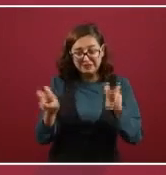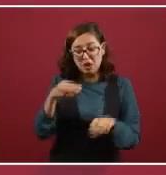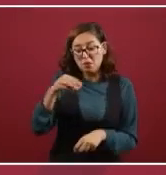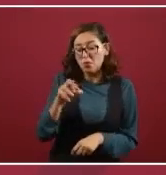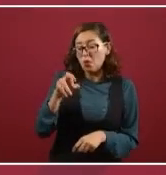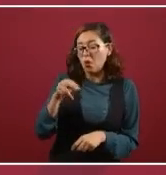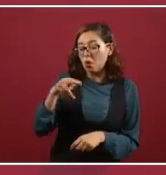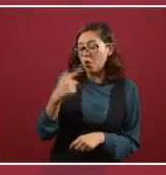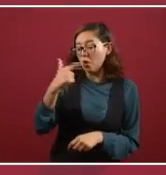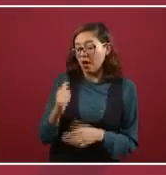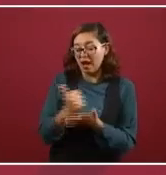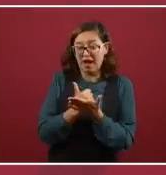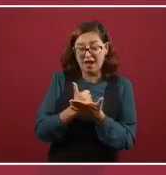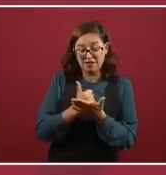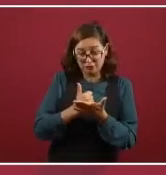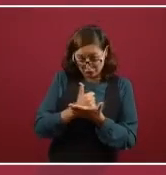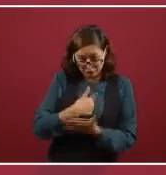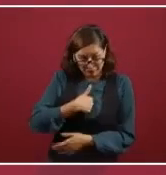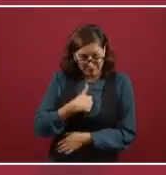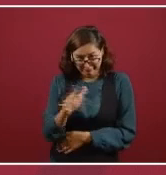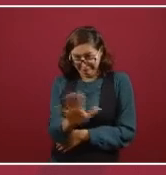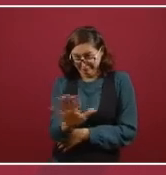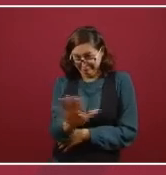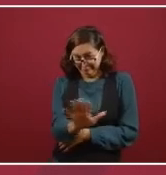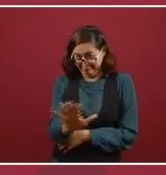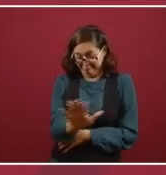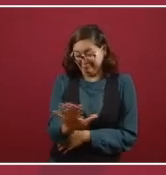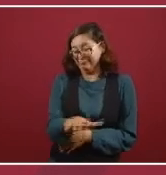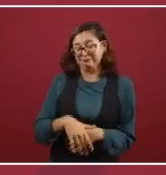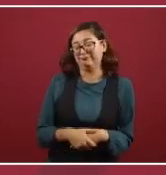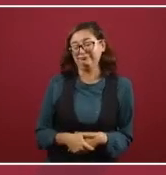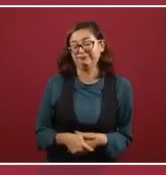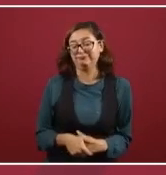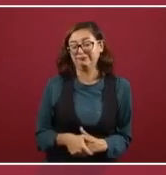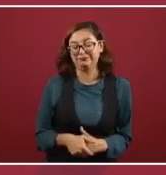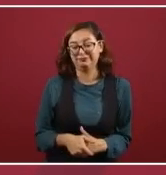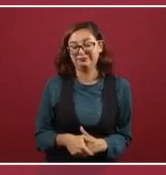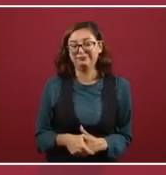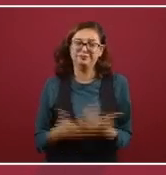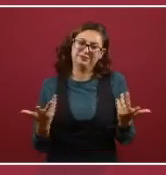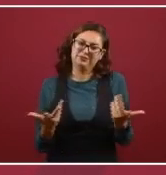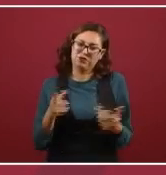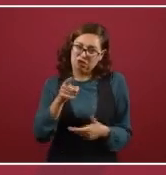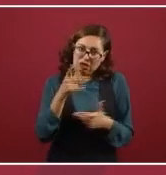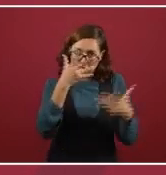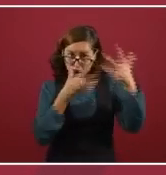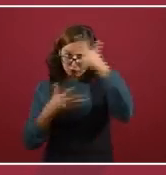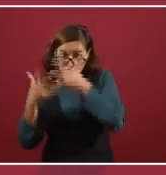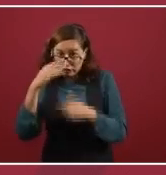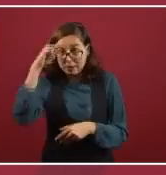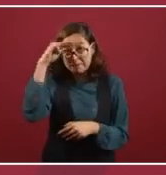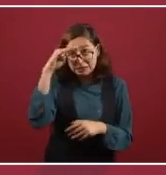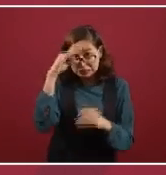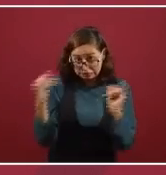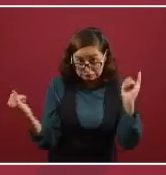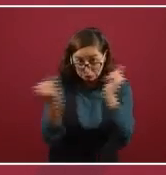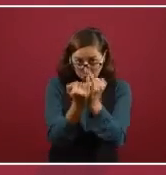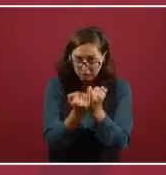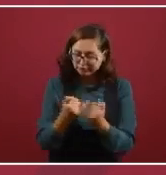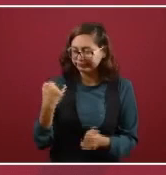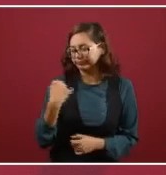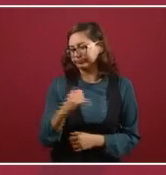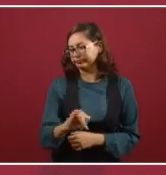No soy de la moronga azul. Entonces, no nos confundan. O sea, ayer también